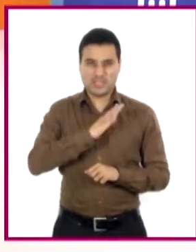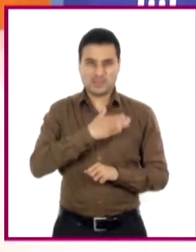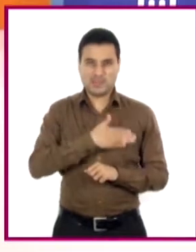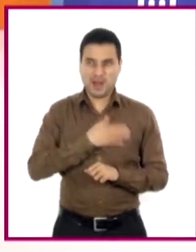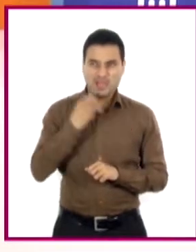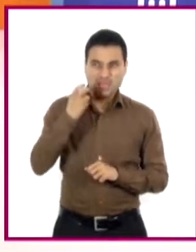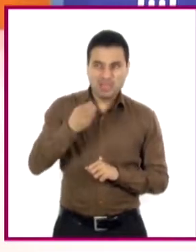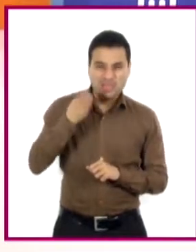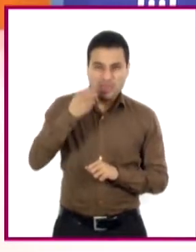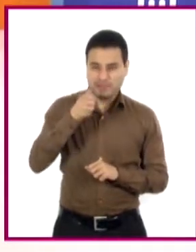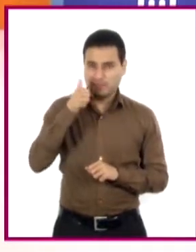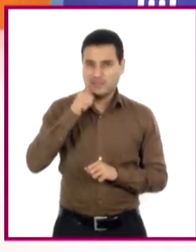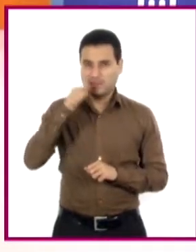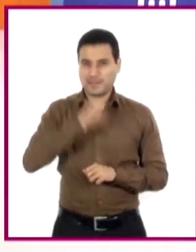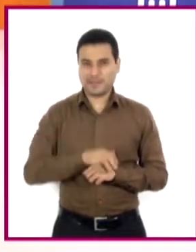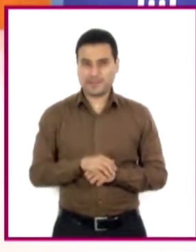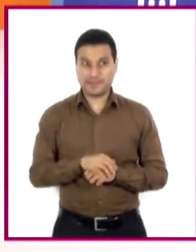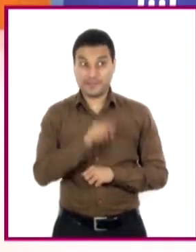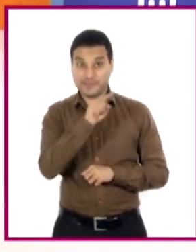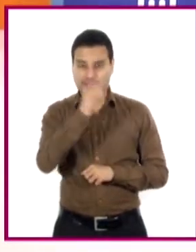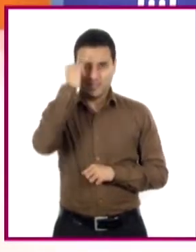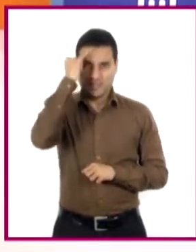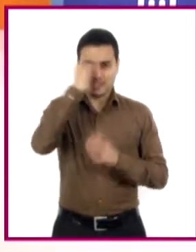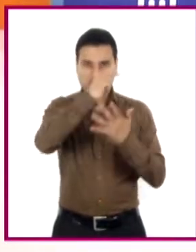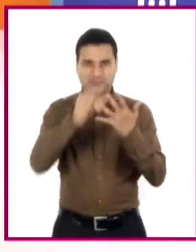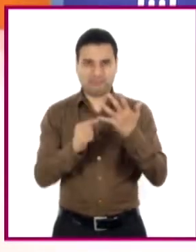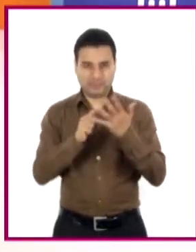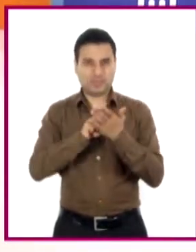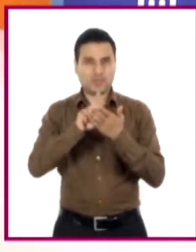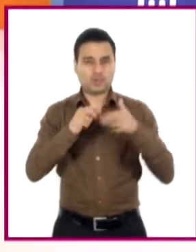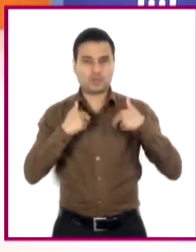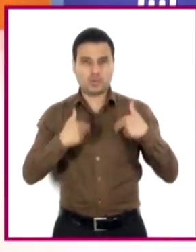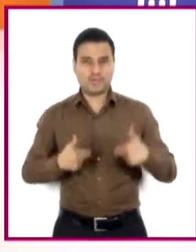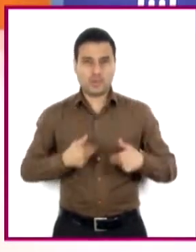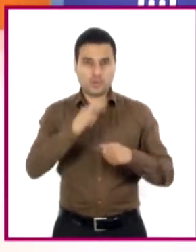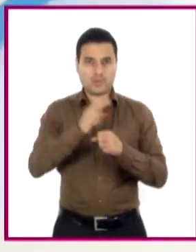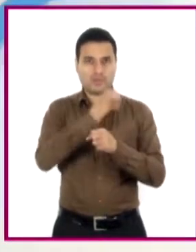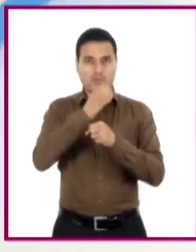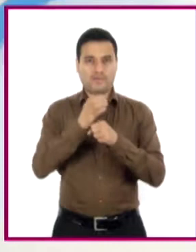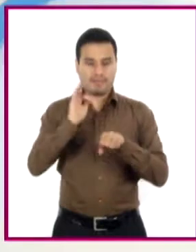ideas enfocaban a la defensa de los derechos humanos y la república.